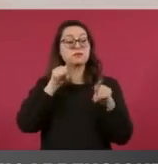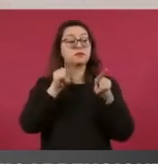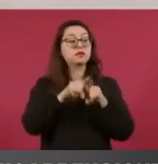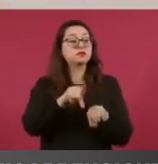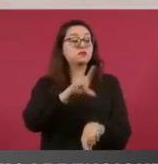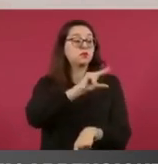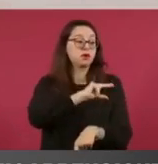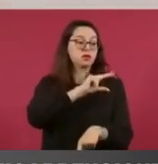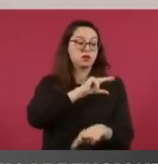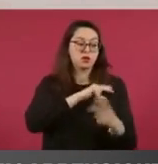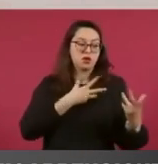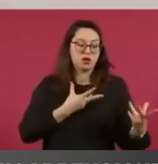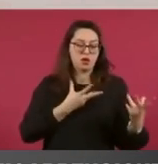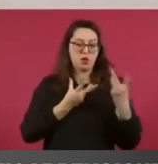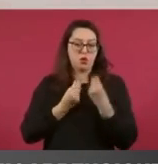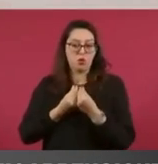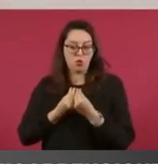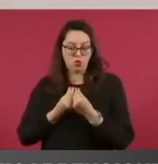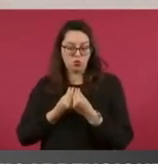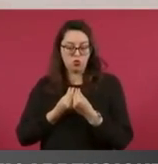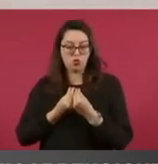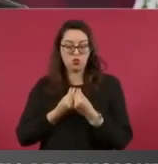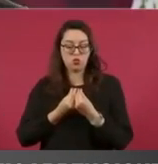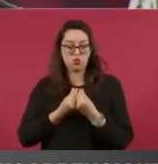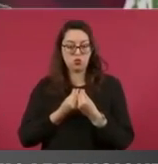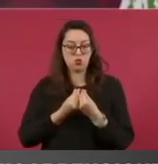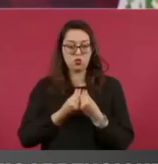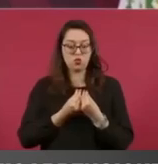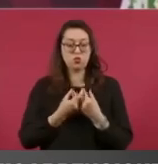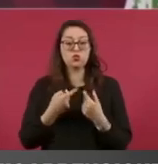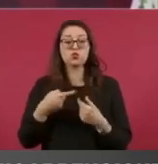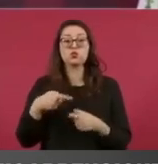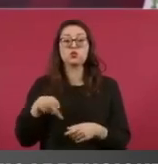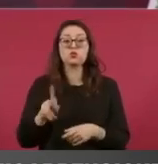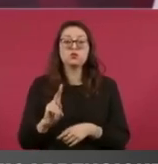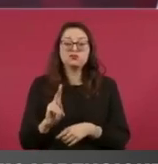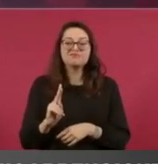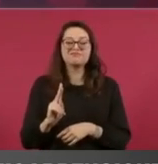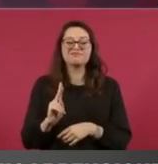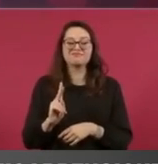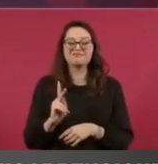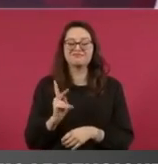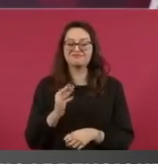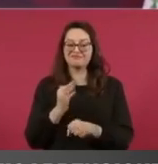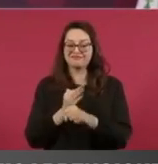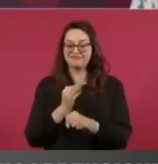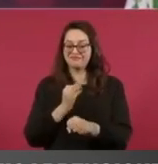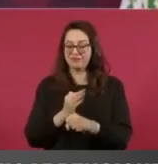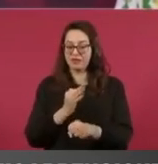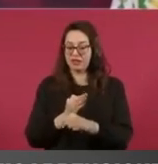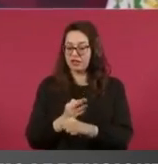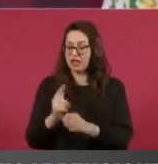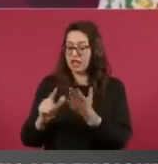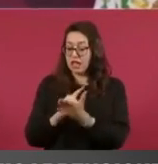que de entrada, como todavía no va a tener efectos